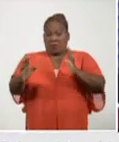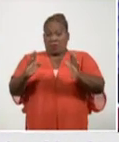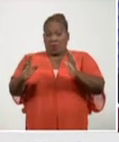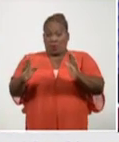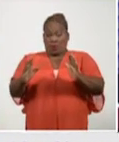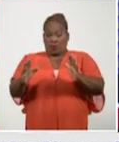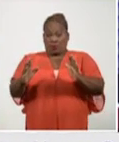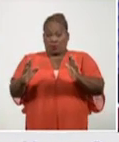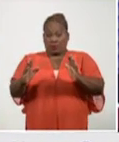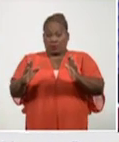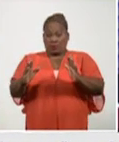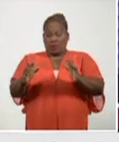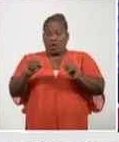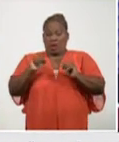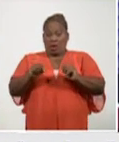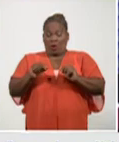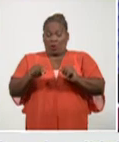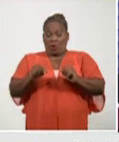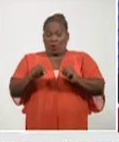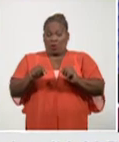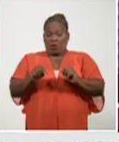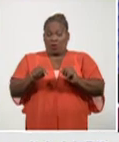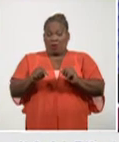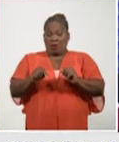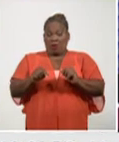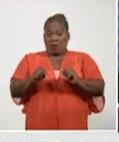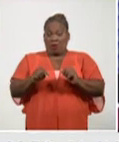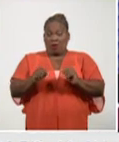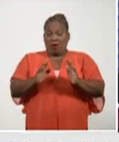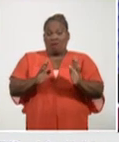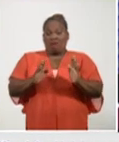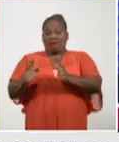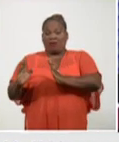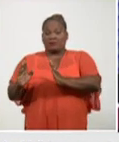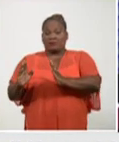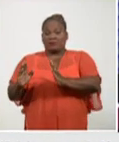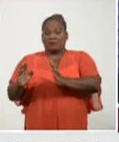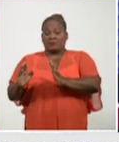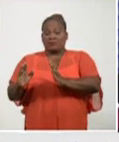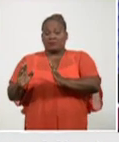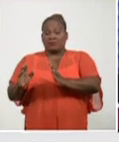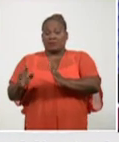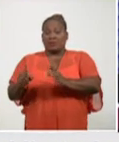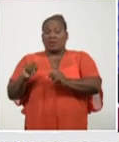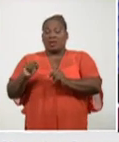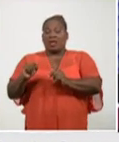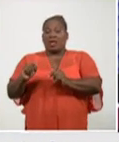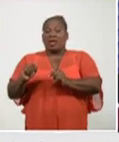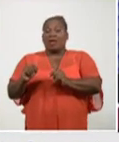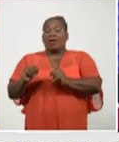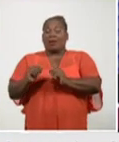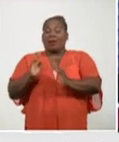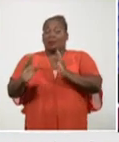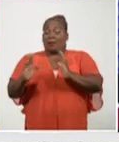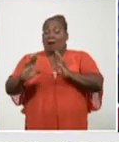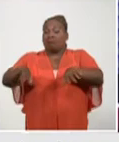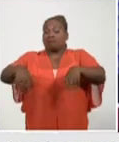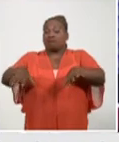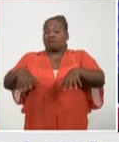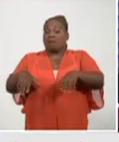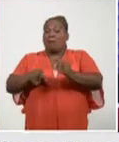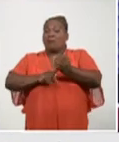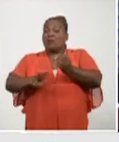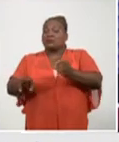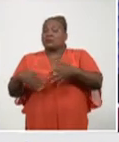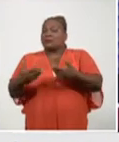se pasó a esta fase de la etapa epidémica la provincia de